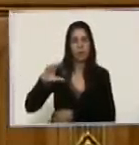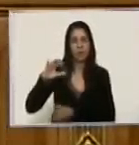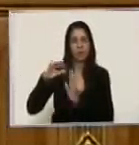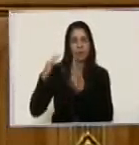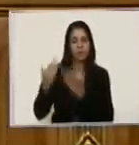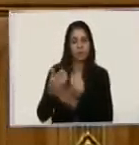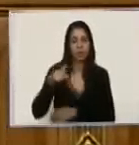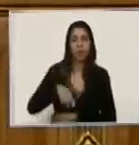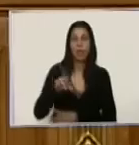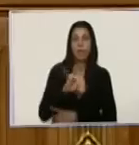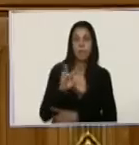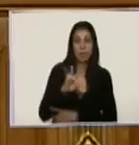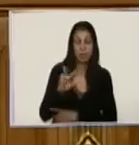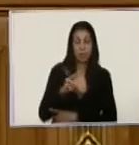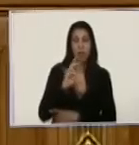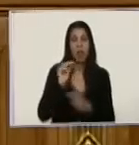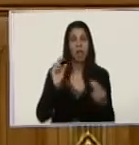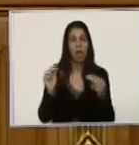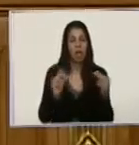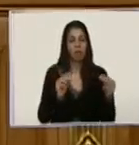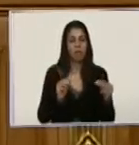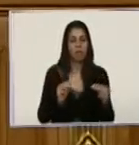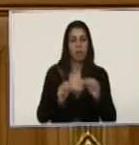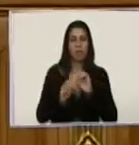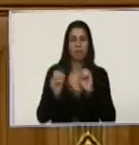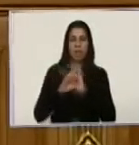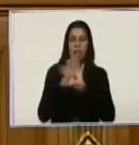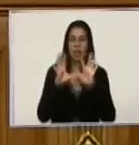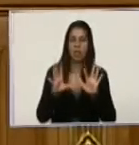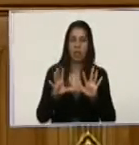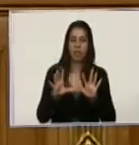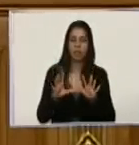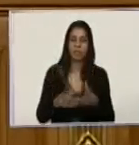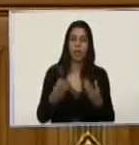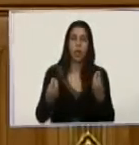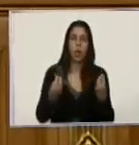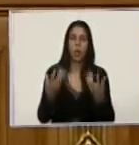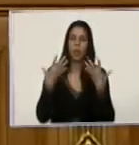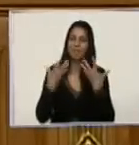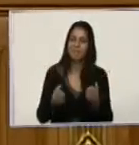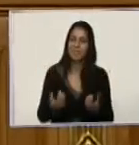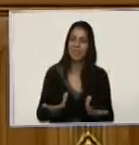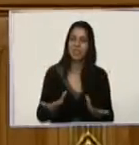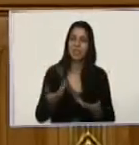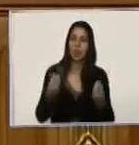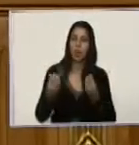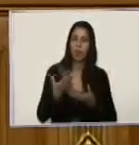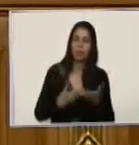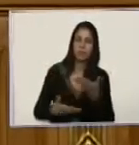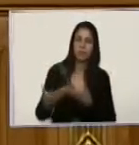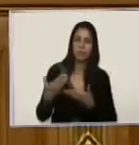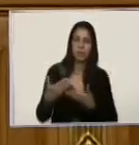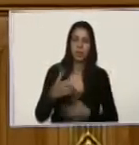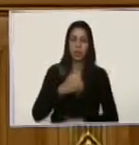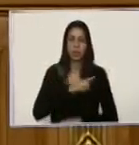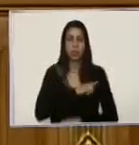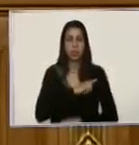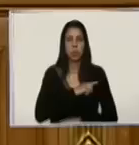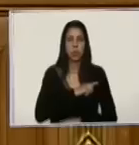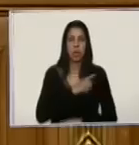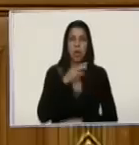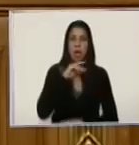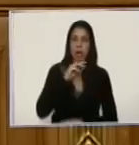Aquí en Venezuela sí lo hablamos, porque si no, ¿cómo vamos a entender? ¿Cómo vamos a negociar? Que alguien me lo explique. Si estamos todos asustados y no hablamos lo que